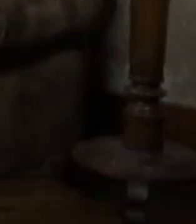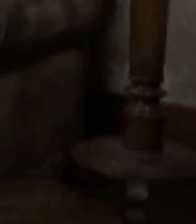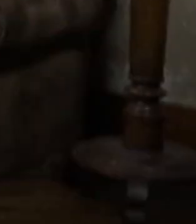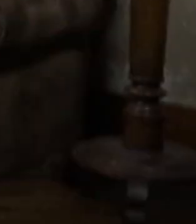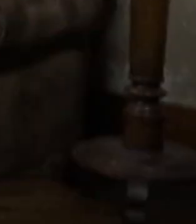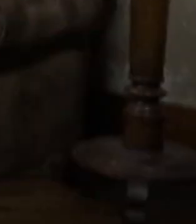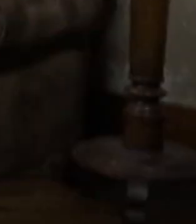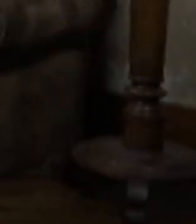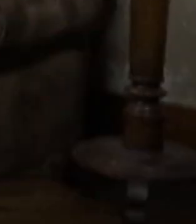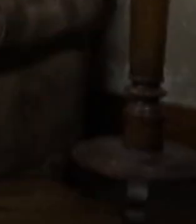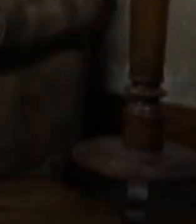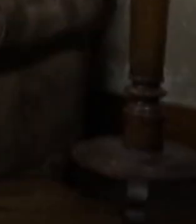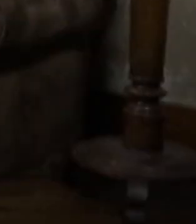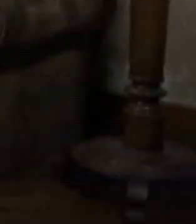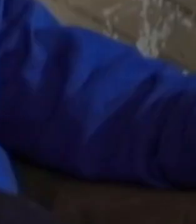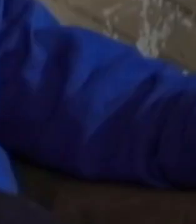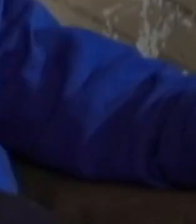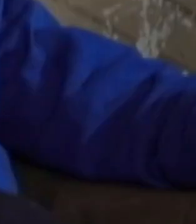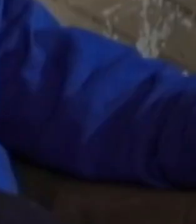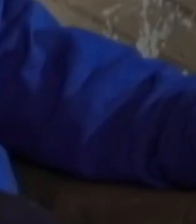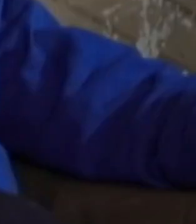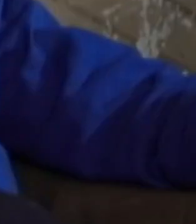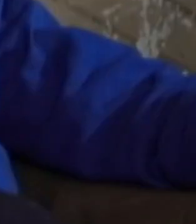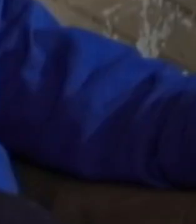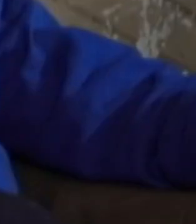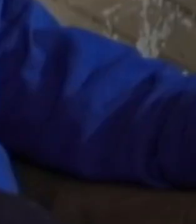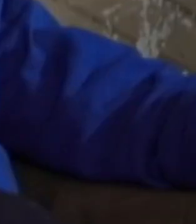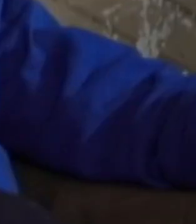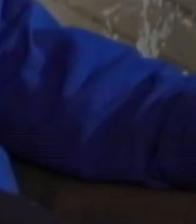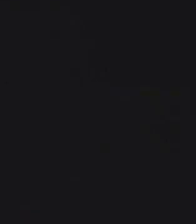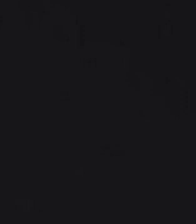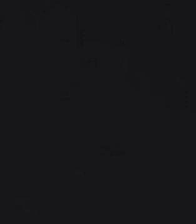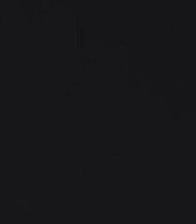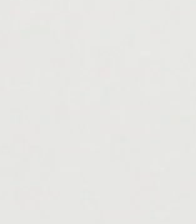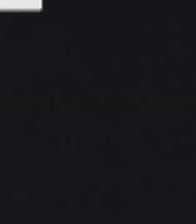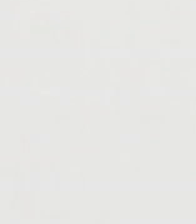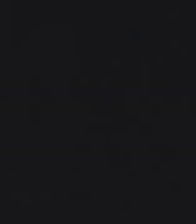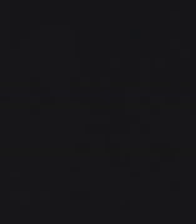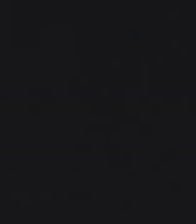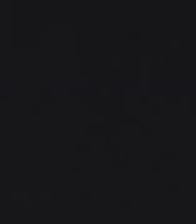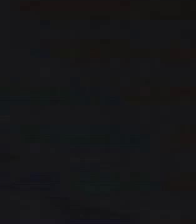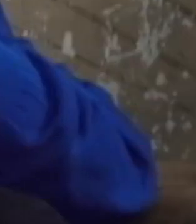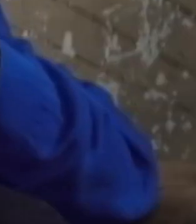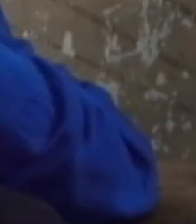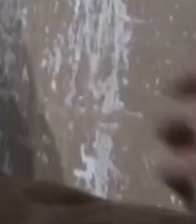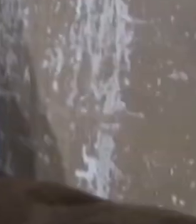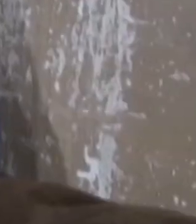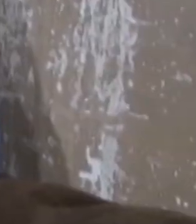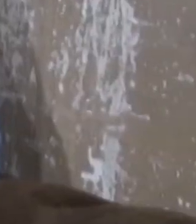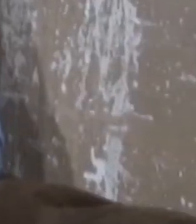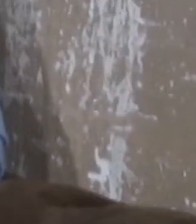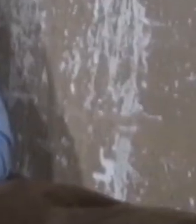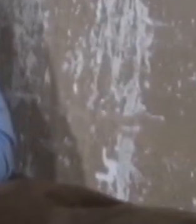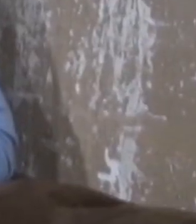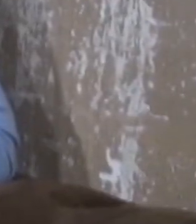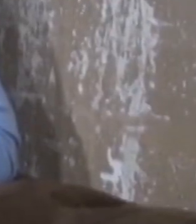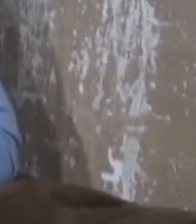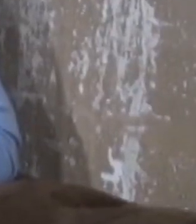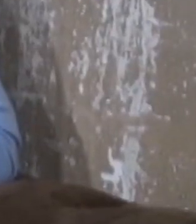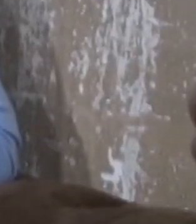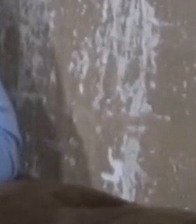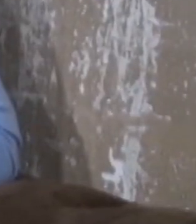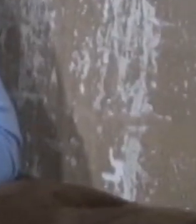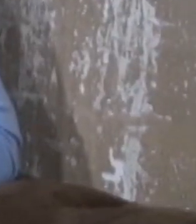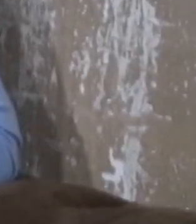comunicar y hacer que el mensaje sea lo más comprensible. Tiene que ser fluida, tiene que